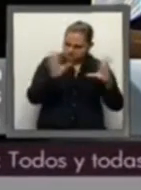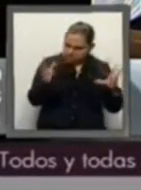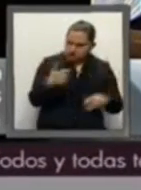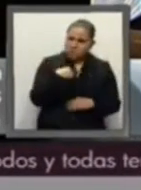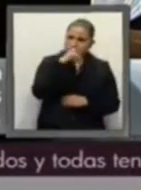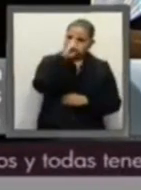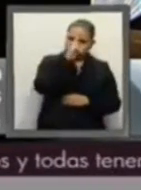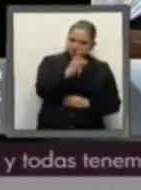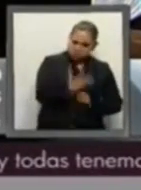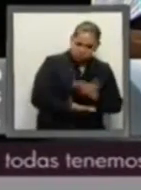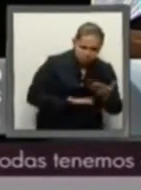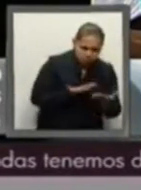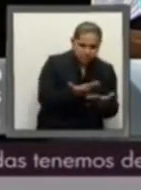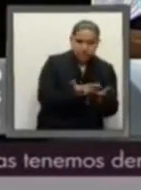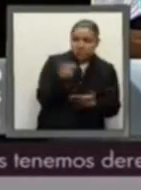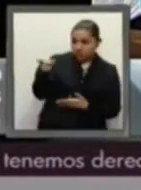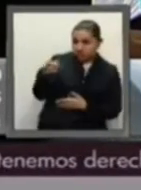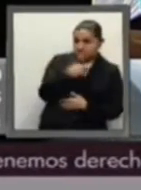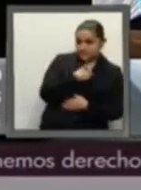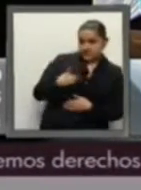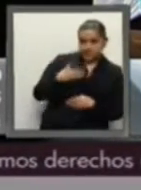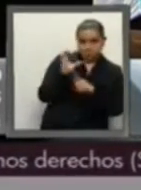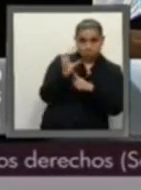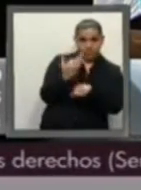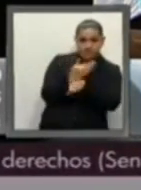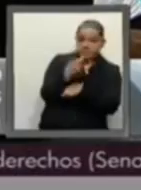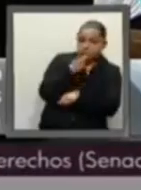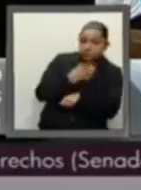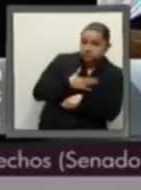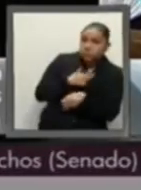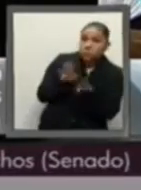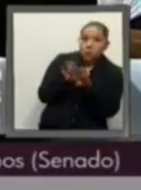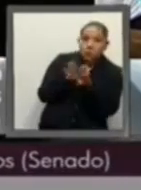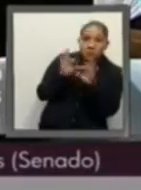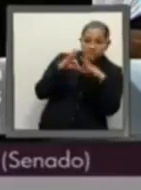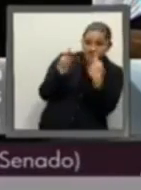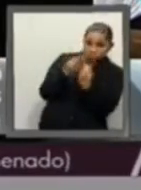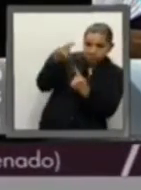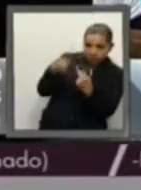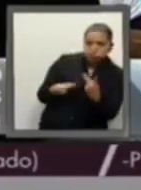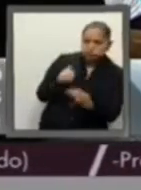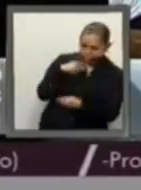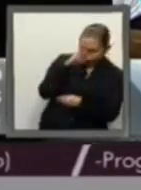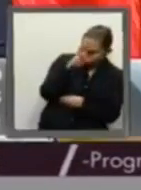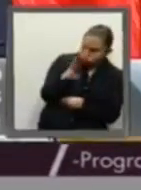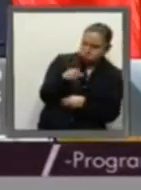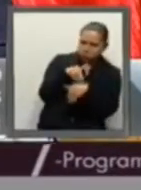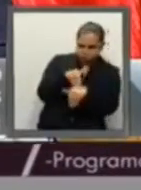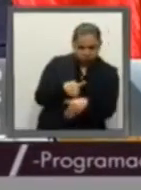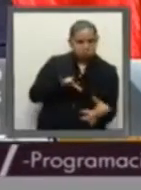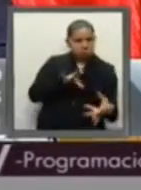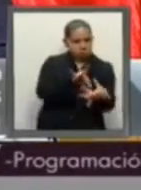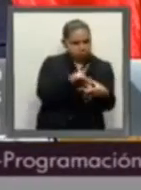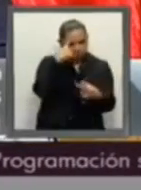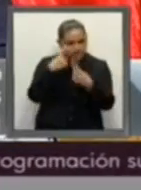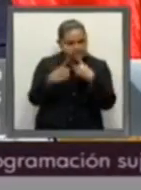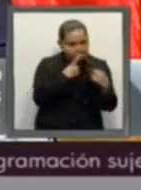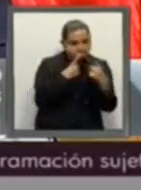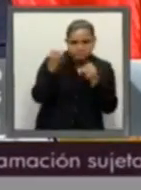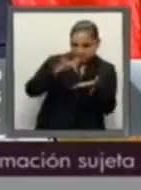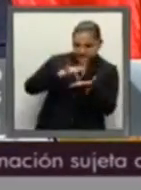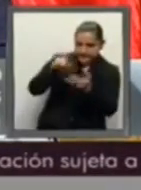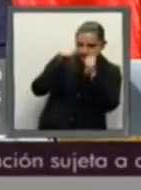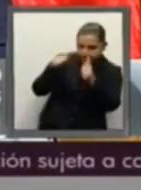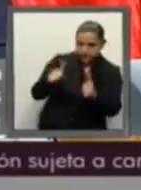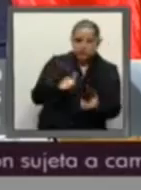ordene el presidente de esta comisión permanente les agradezco su atención gracias senador barbosa huerta